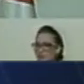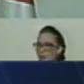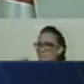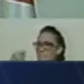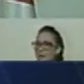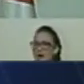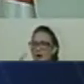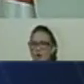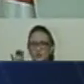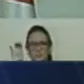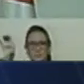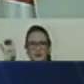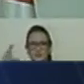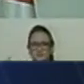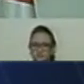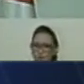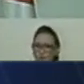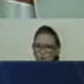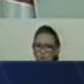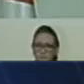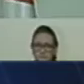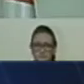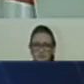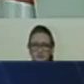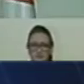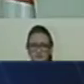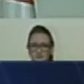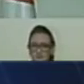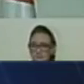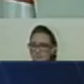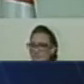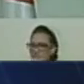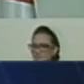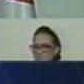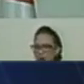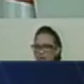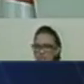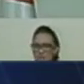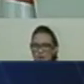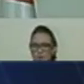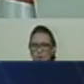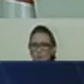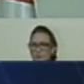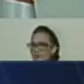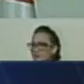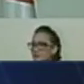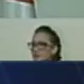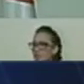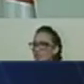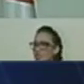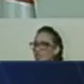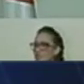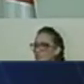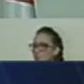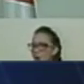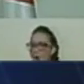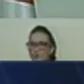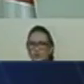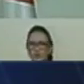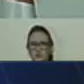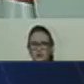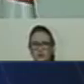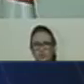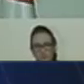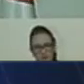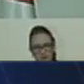a la República refinanciar una deuda, conseguir otro dinero, como derecho tenemos y